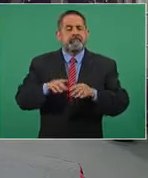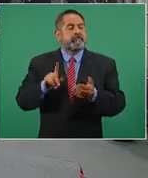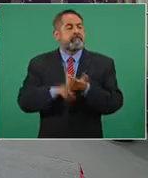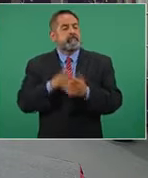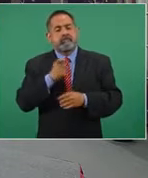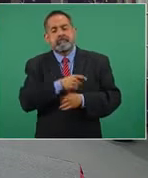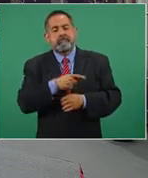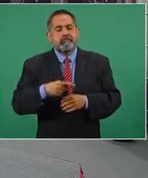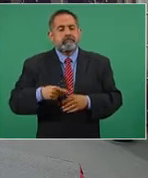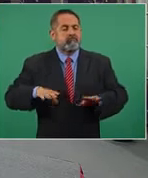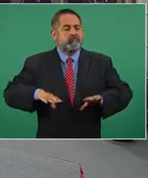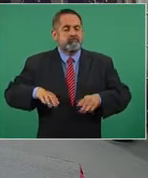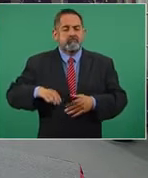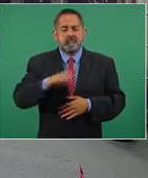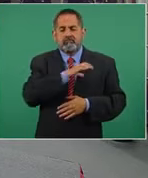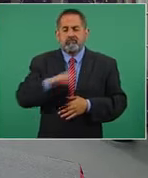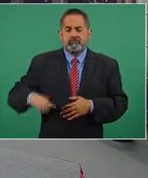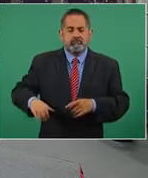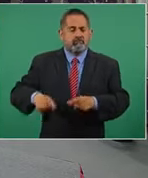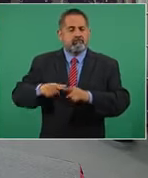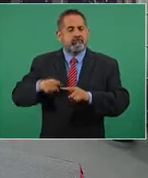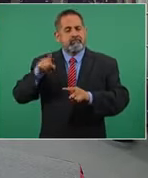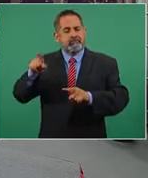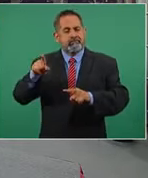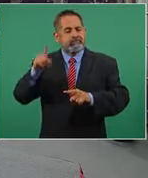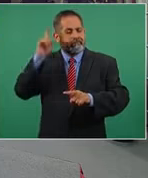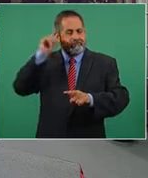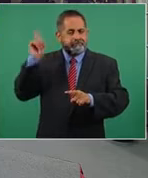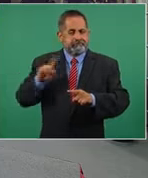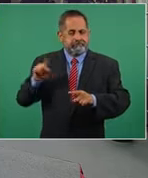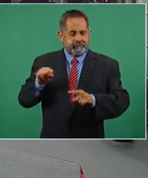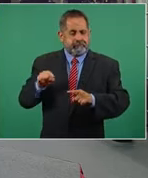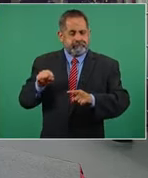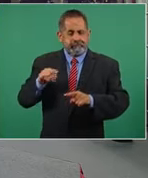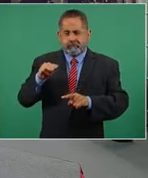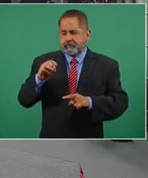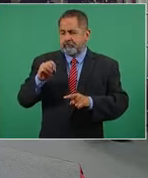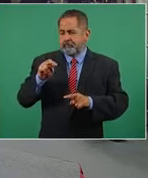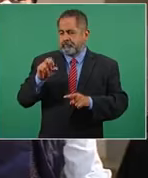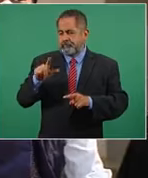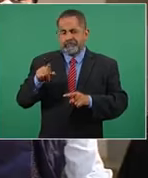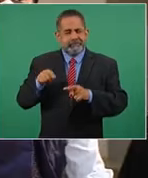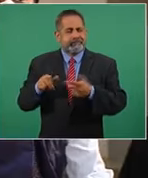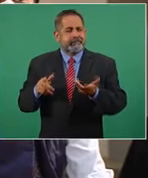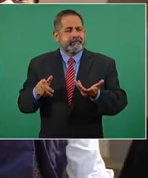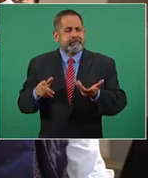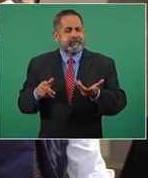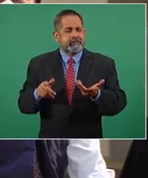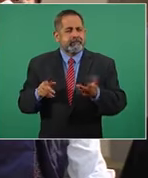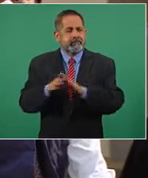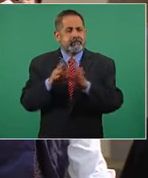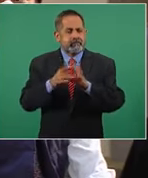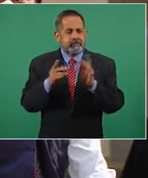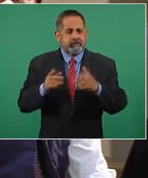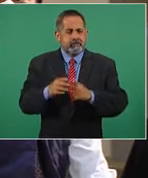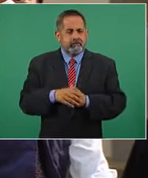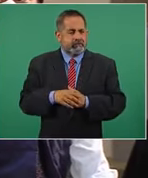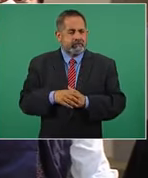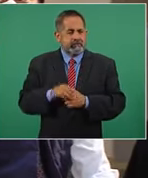tuvo un candidato allá en Zacatecas, Monreal, que bueno, pues tocó de manera pues